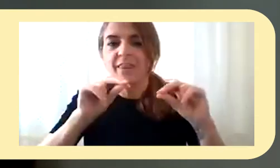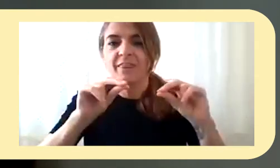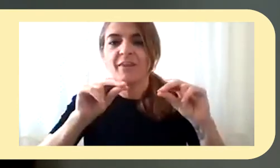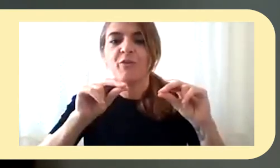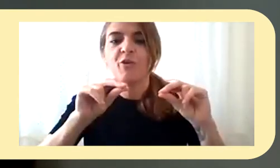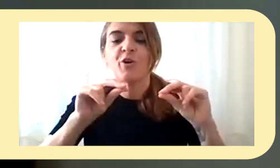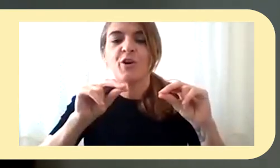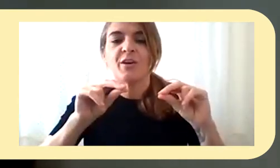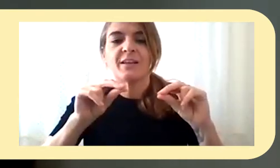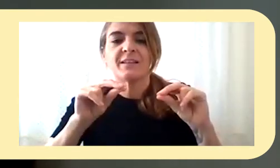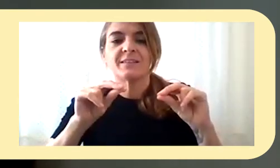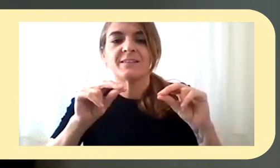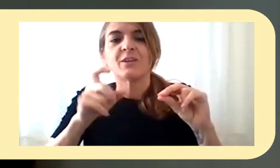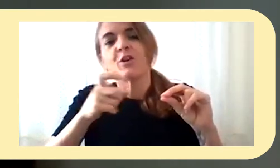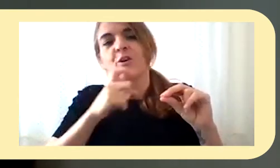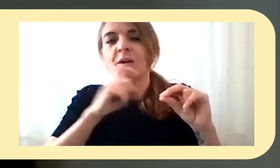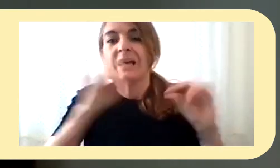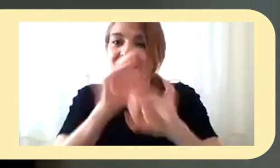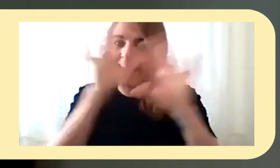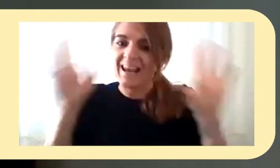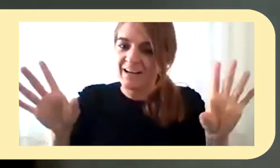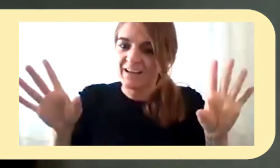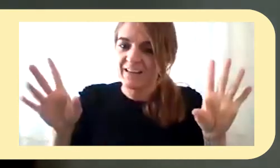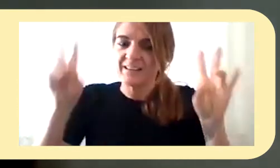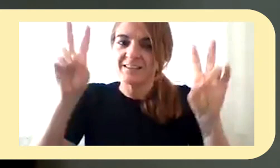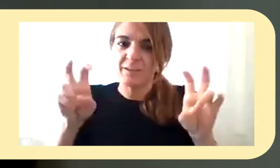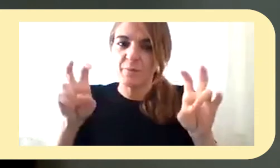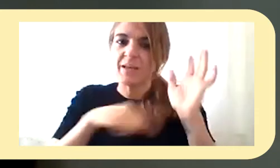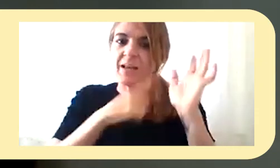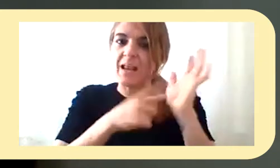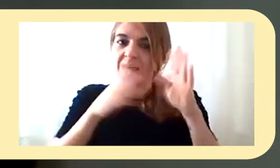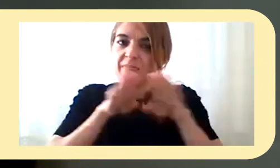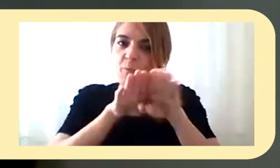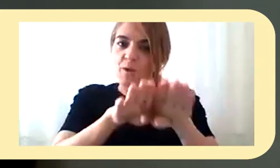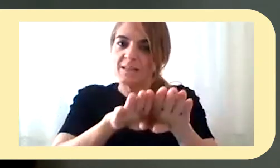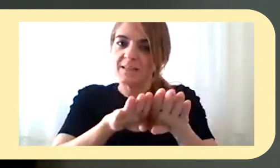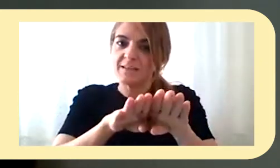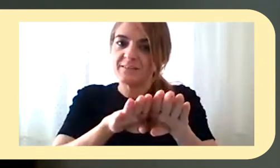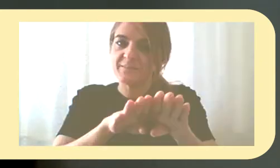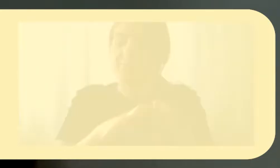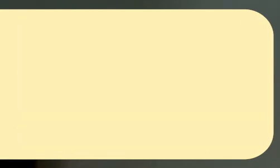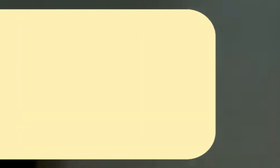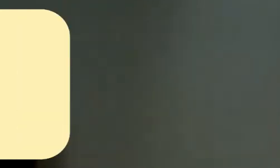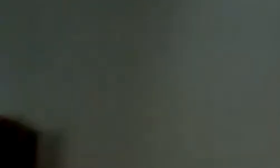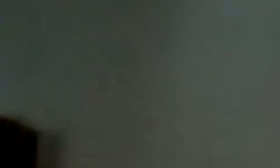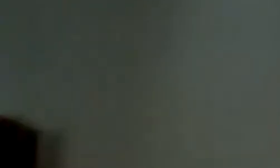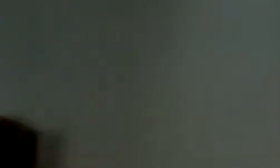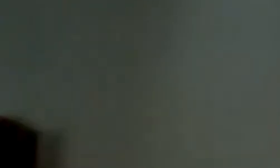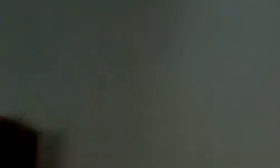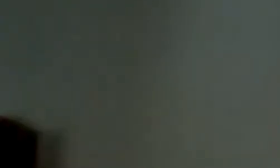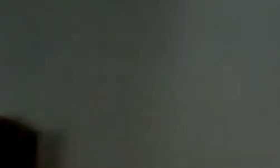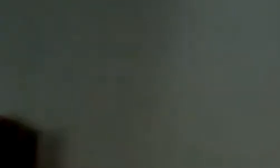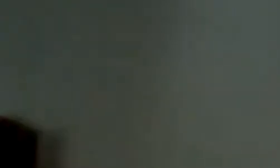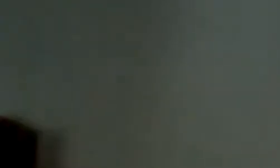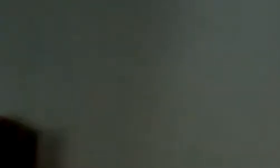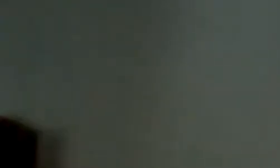es bastante clara, ¿no? Sobre la ley de igualdad respecto a la salud, ¿no? También de coger un poco